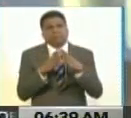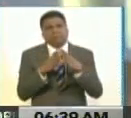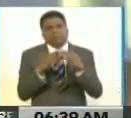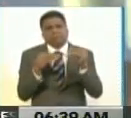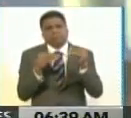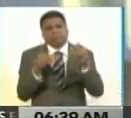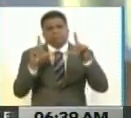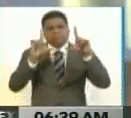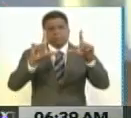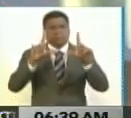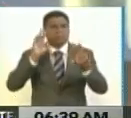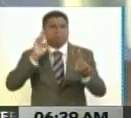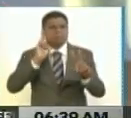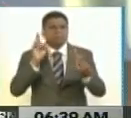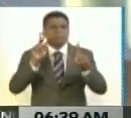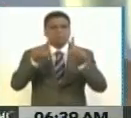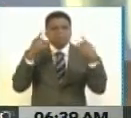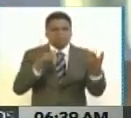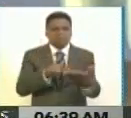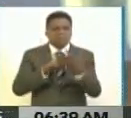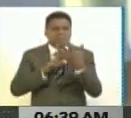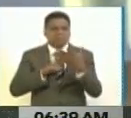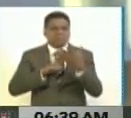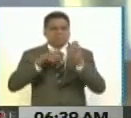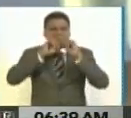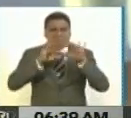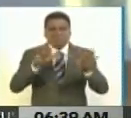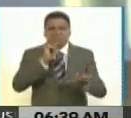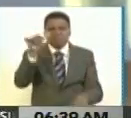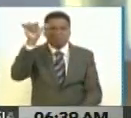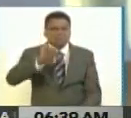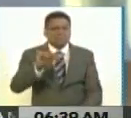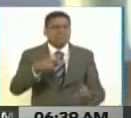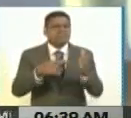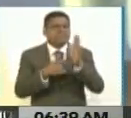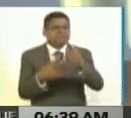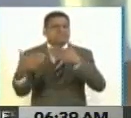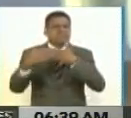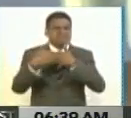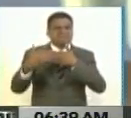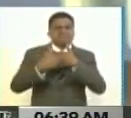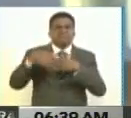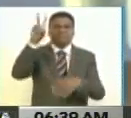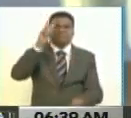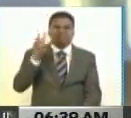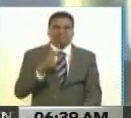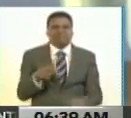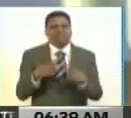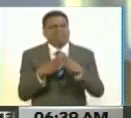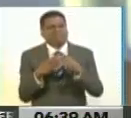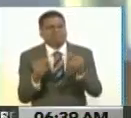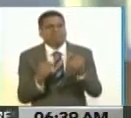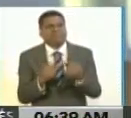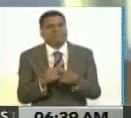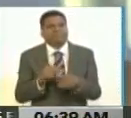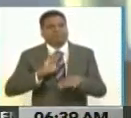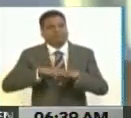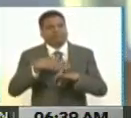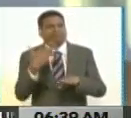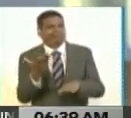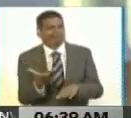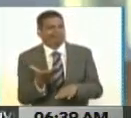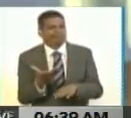Mediático. Pero se han redoblado esos ataques en todos los ámbitos, y el mediático, porque por